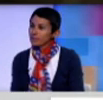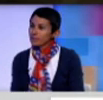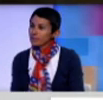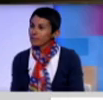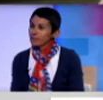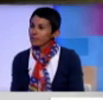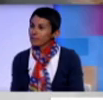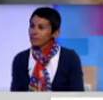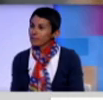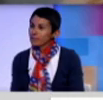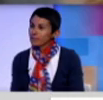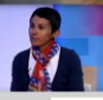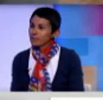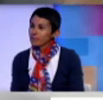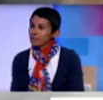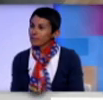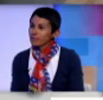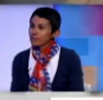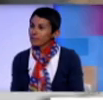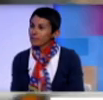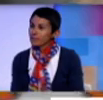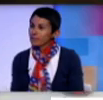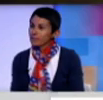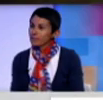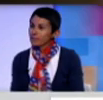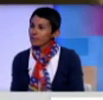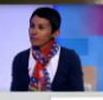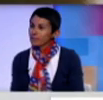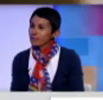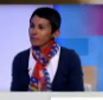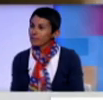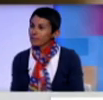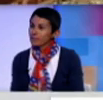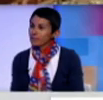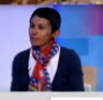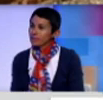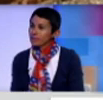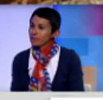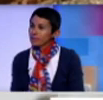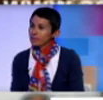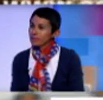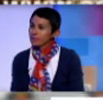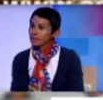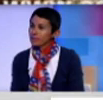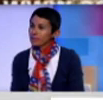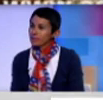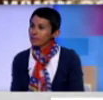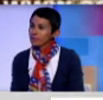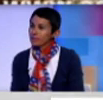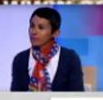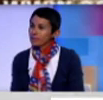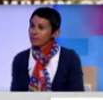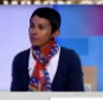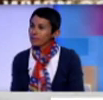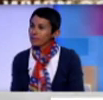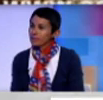ahora tenemos las nuevas tecnologías, como estamos demostrando ahora mismo con esta entrevista, pues hemos decidido hacer este desfile virtual